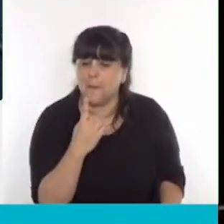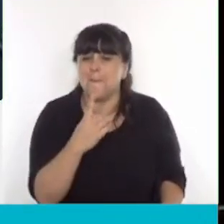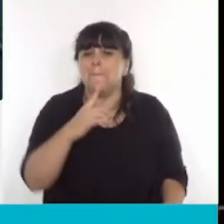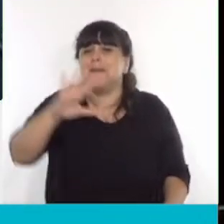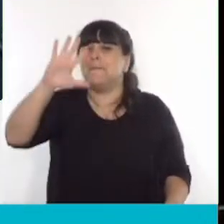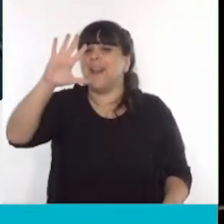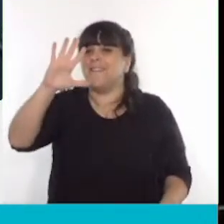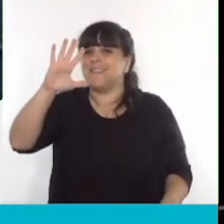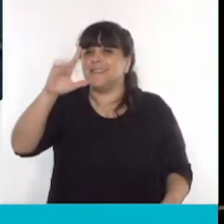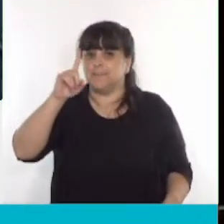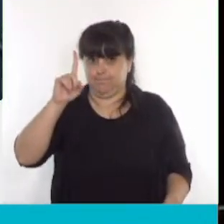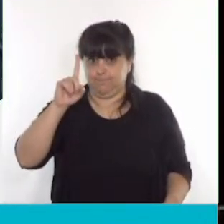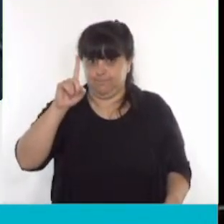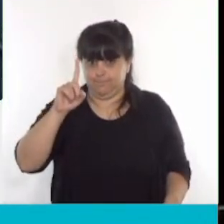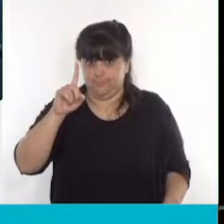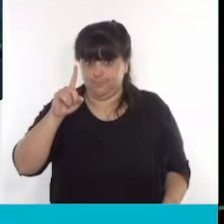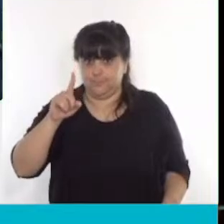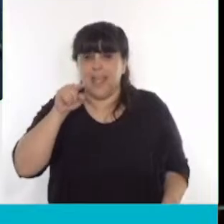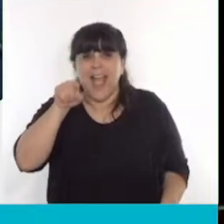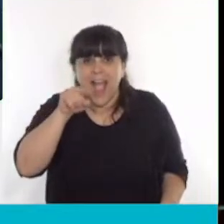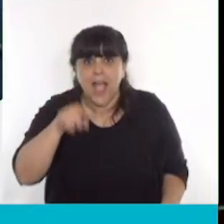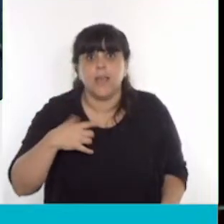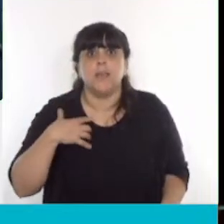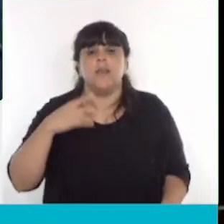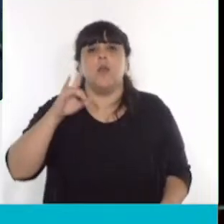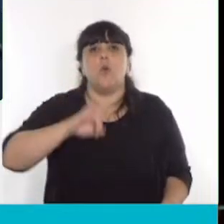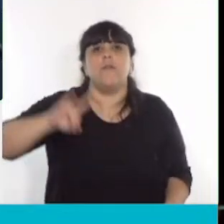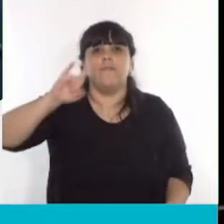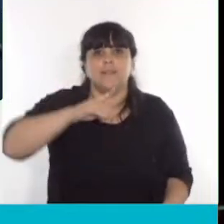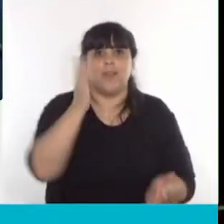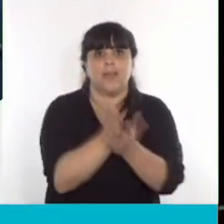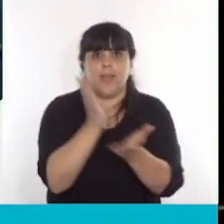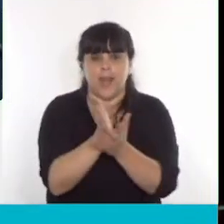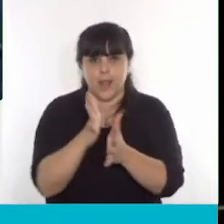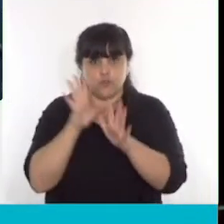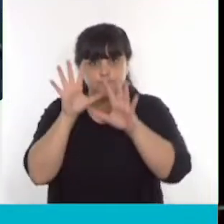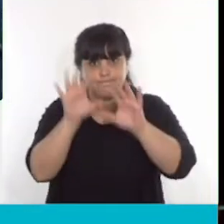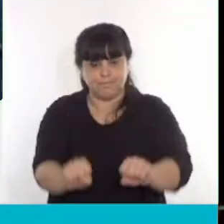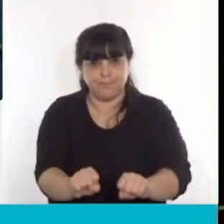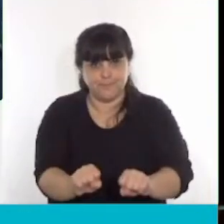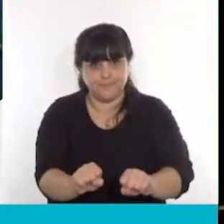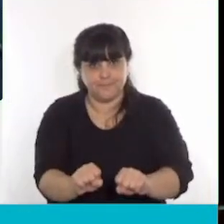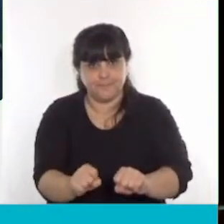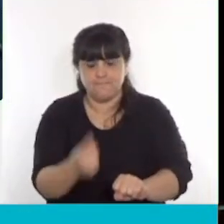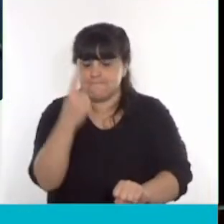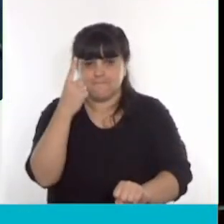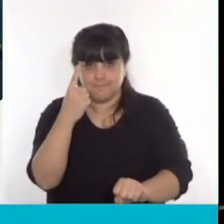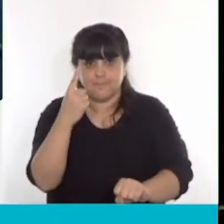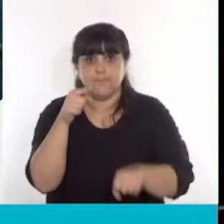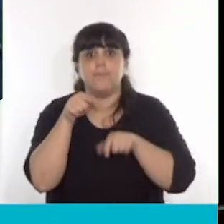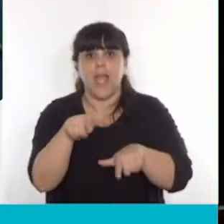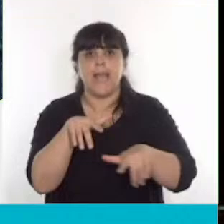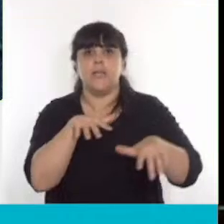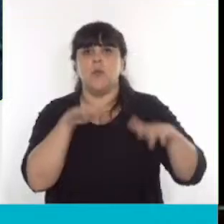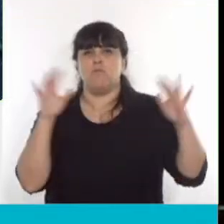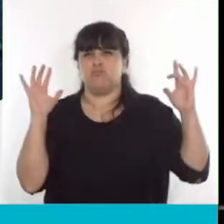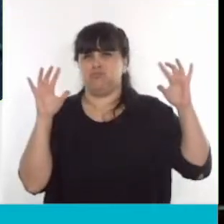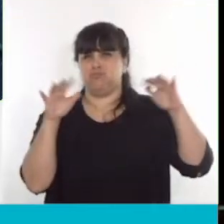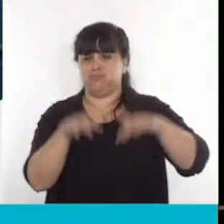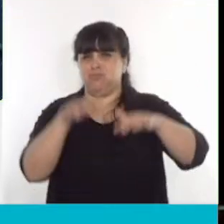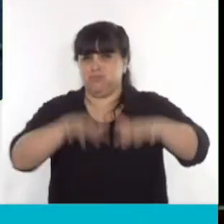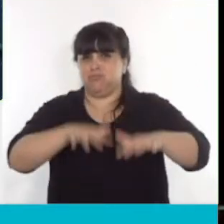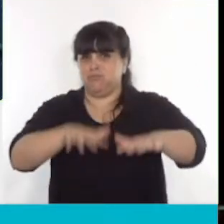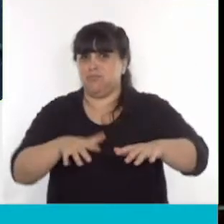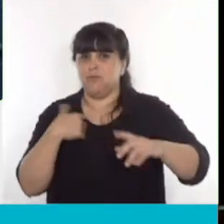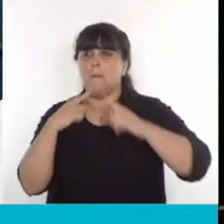señor presidente, se tomó la Facultad de Derecho y ocurrió también una enorme movilización. Las universidades